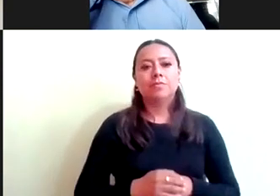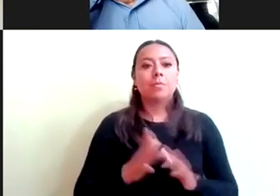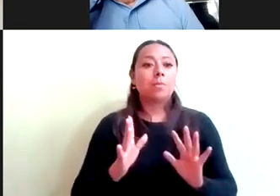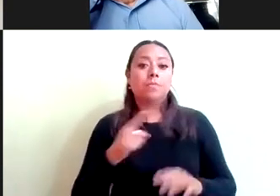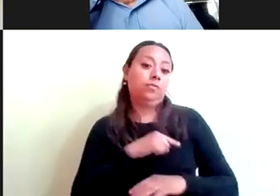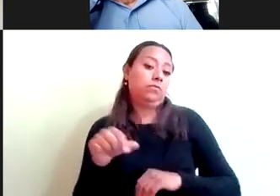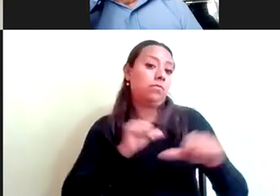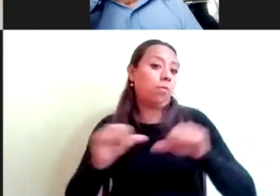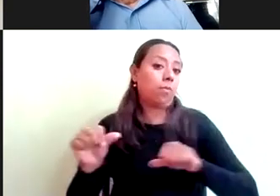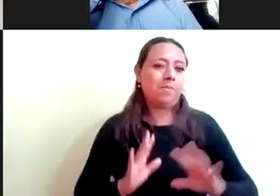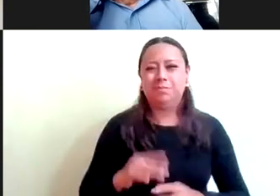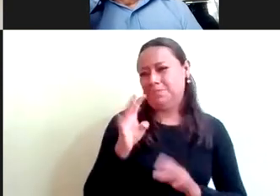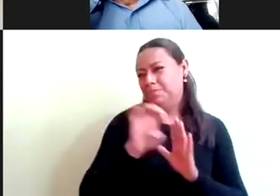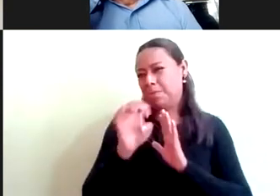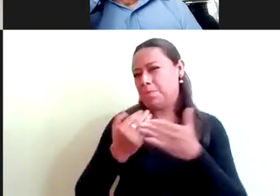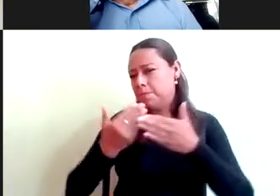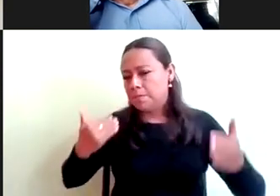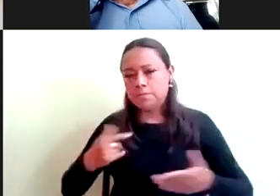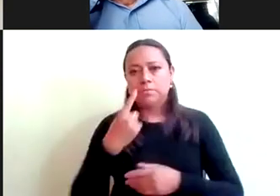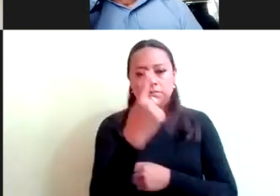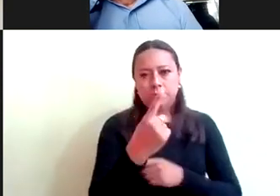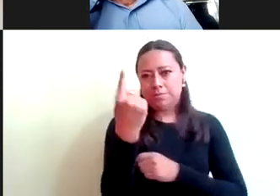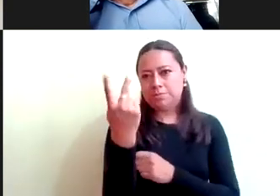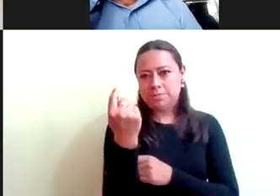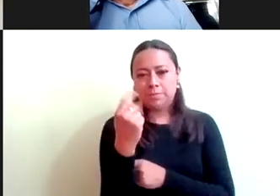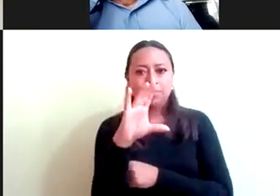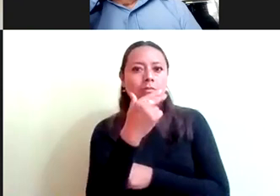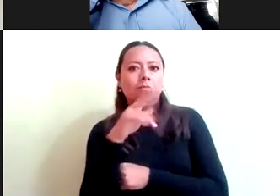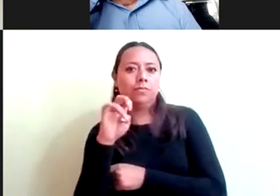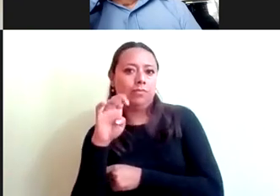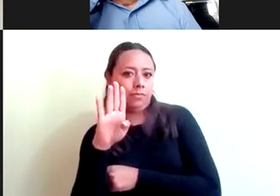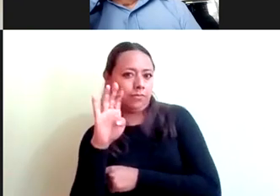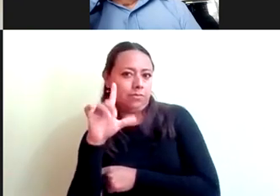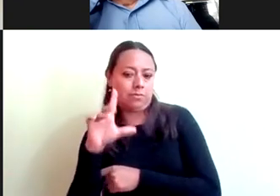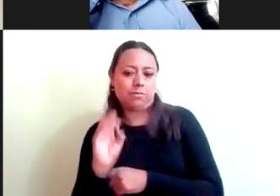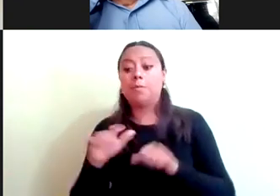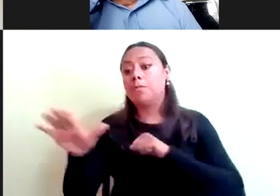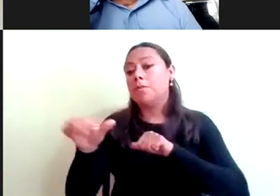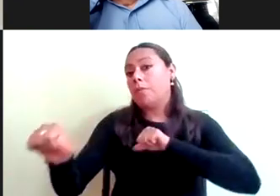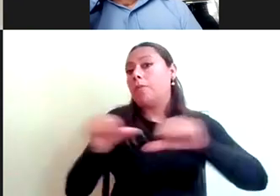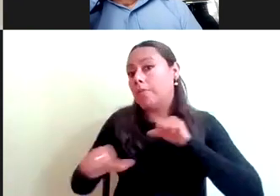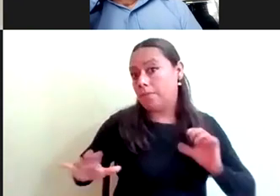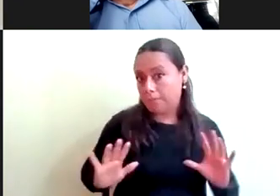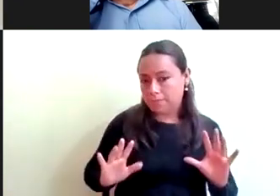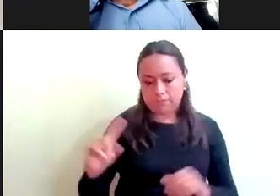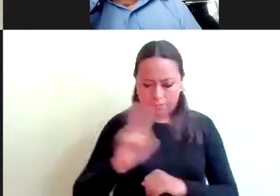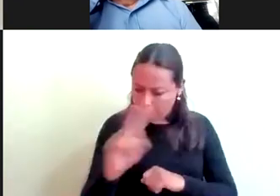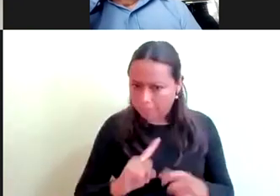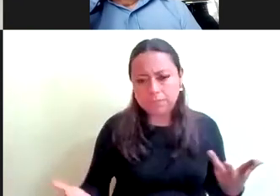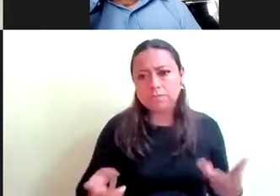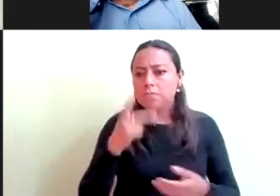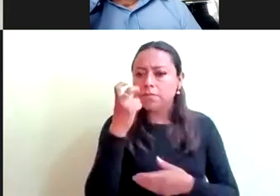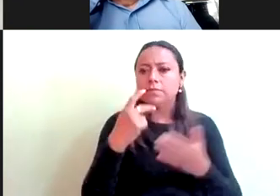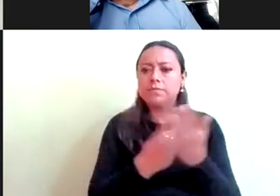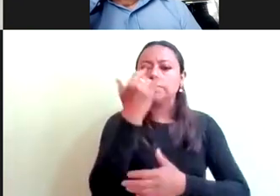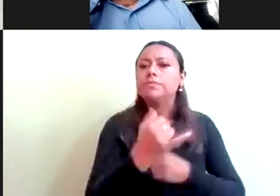y decirle que como una oferta de promoción también le va a tocar luminarias, pero cortesía de la alcaldía. Son proyectos de los ciudadanos. Si por